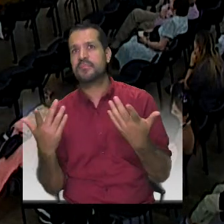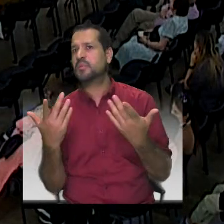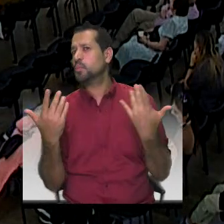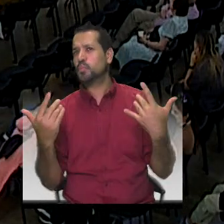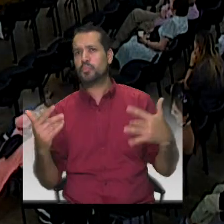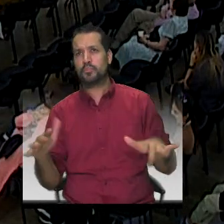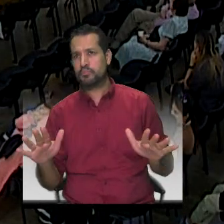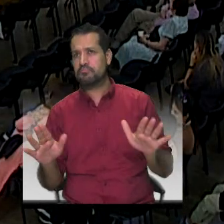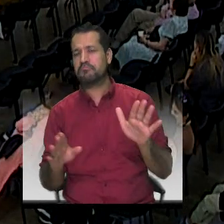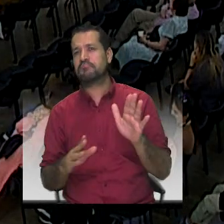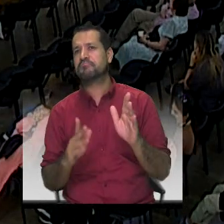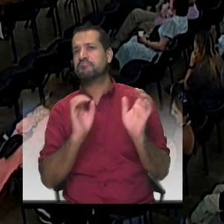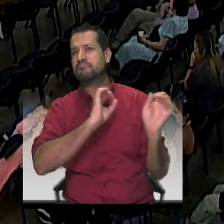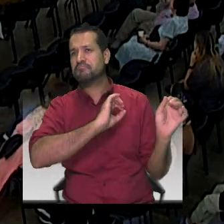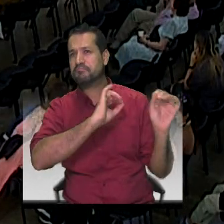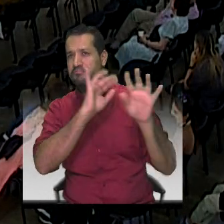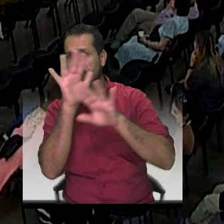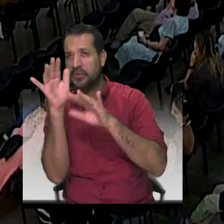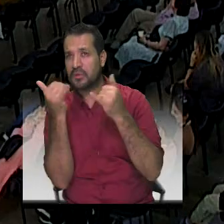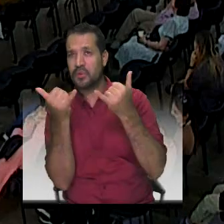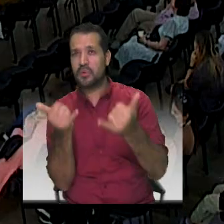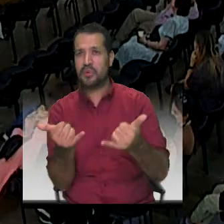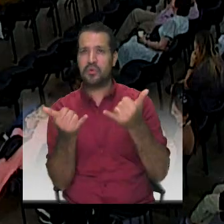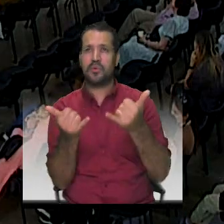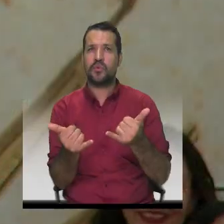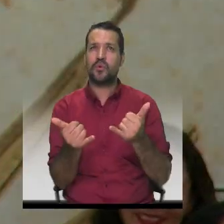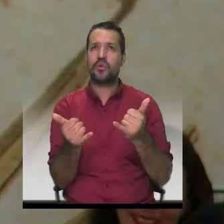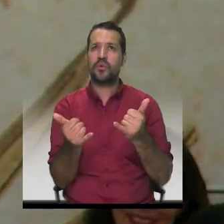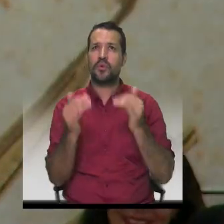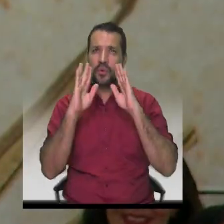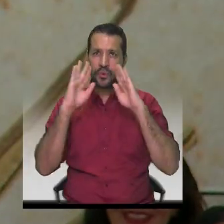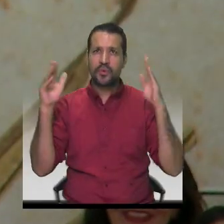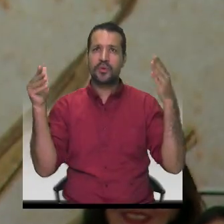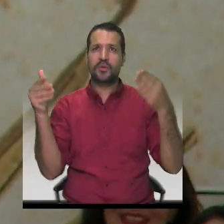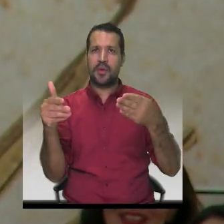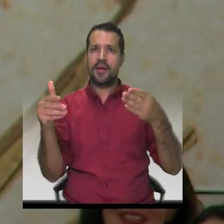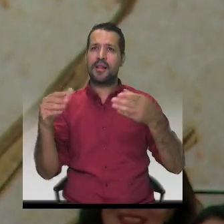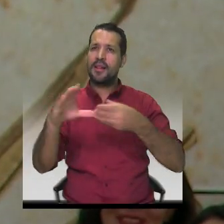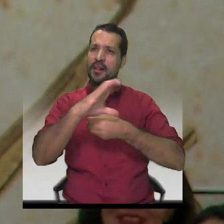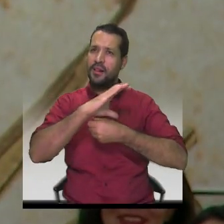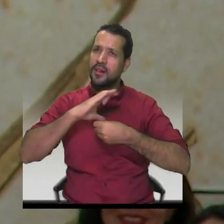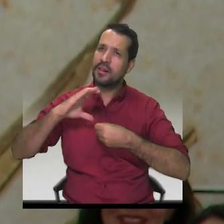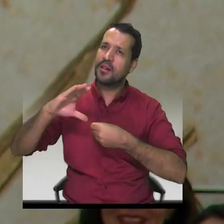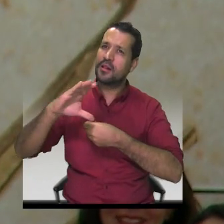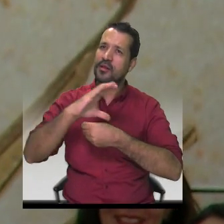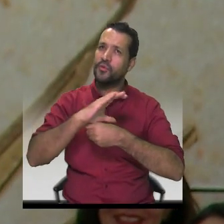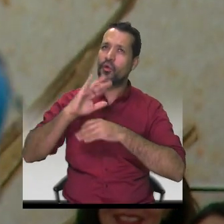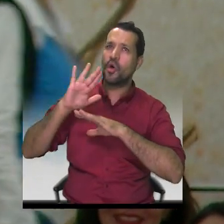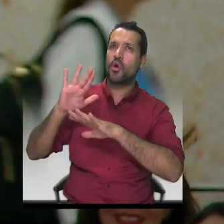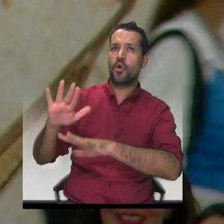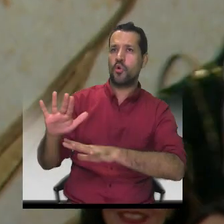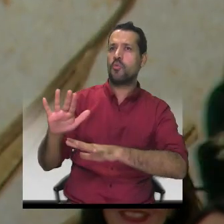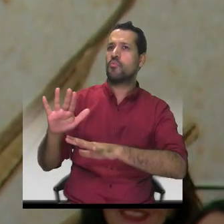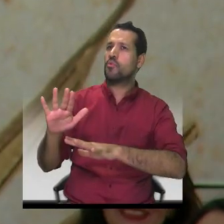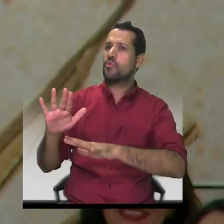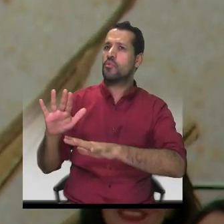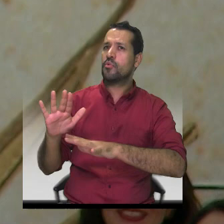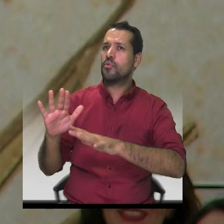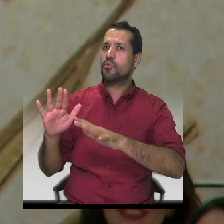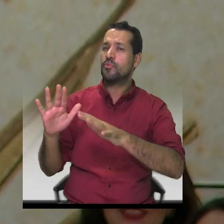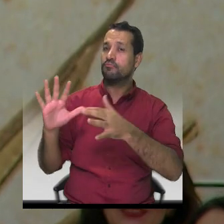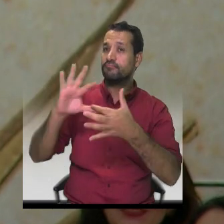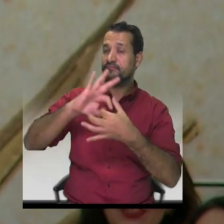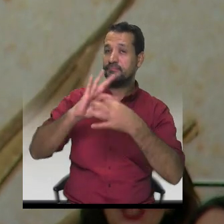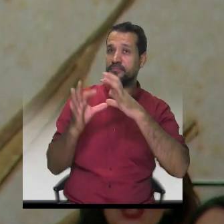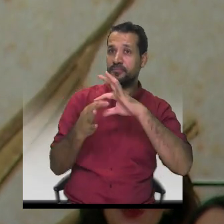un poco lo que hoy está concentrado en las ciudades, como también a través de esa conexión con ellos vamos